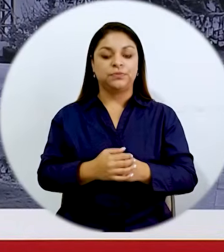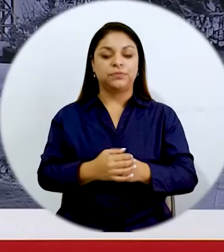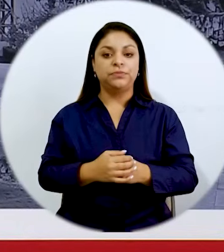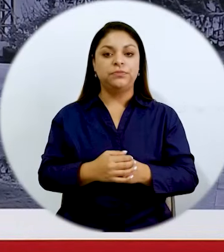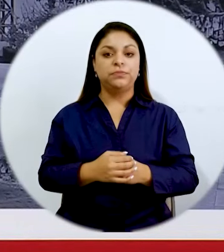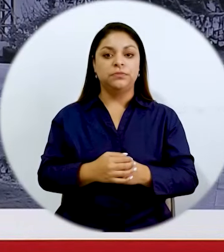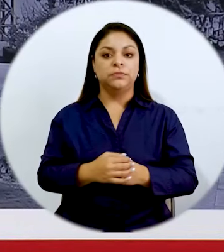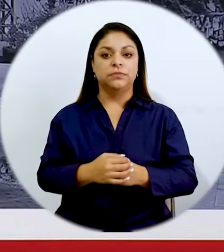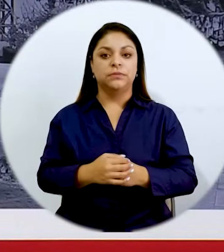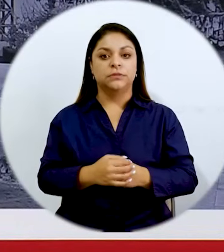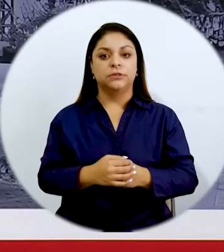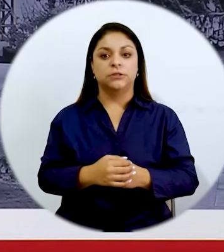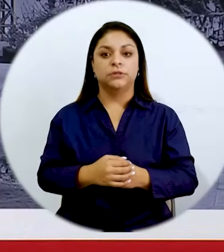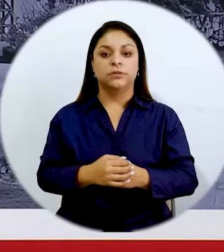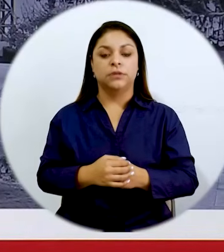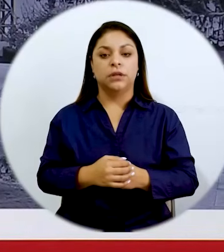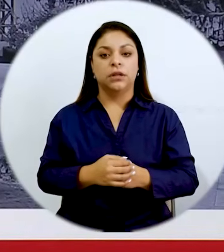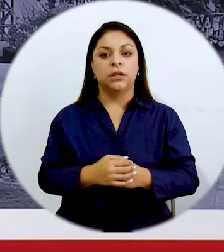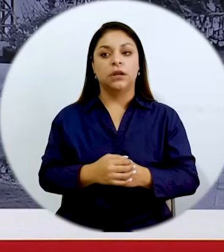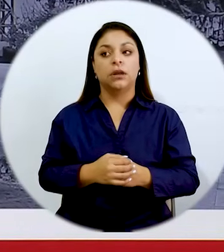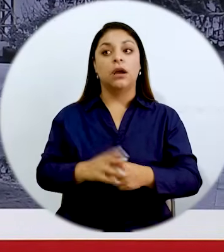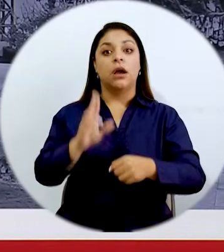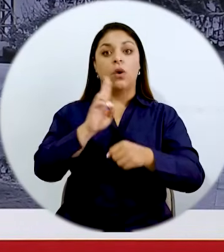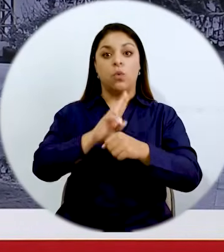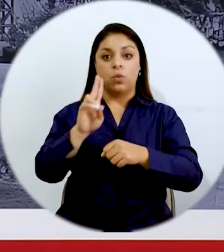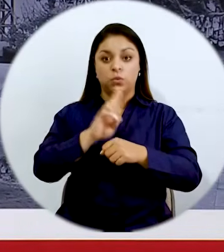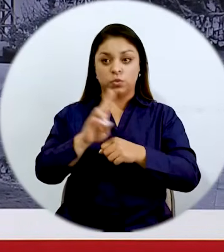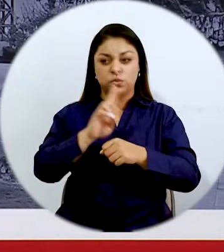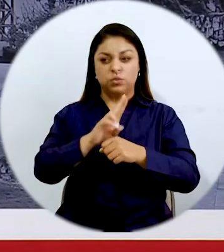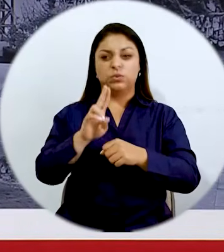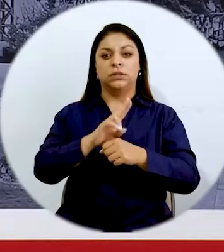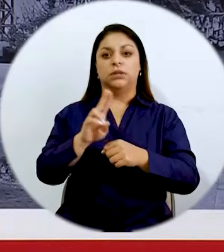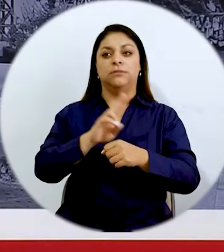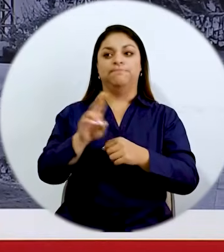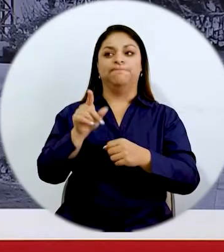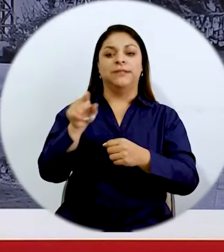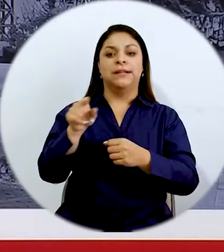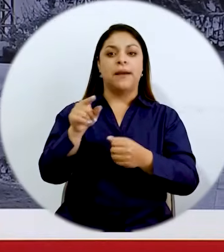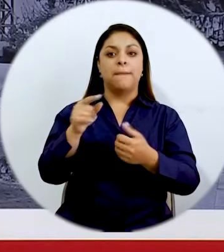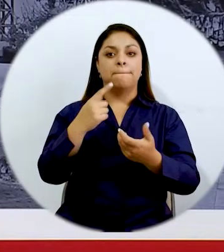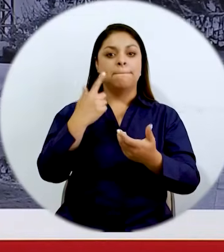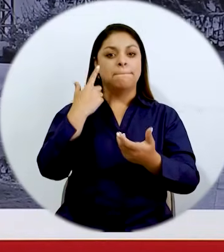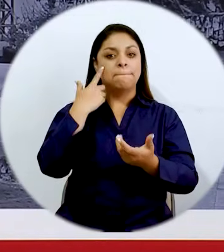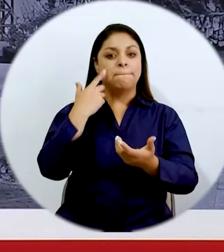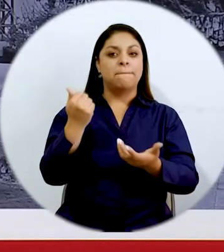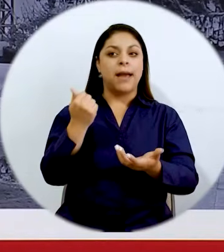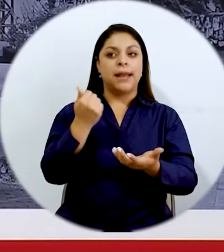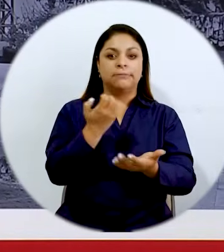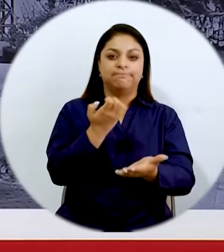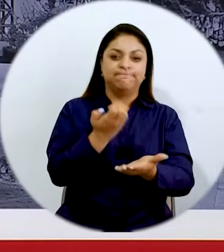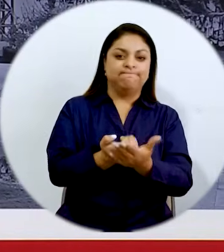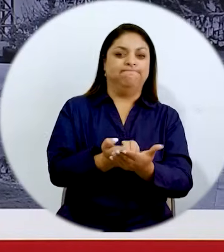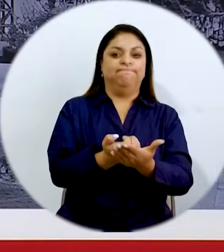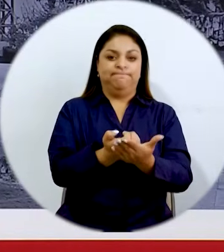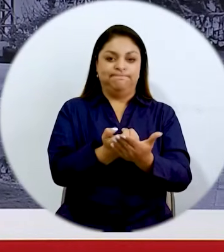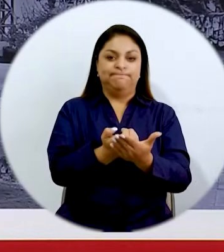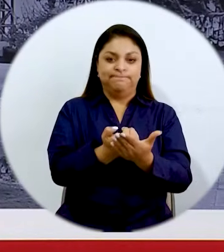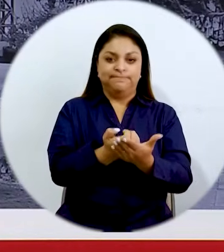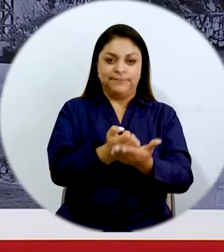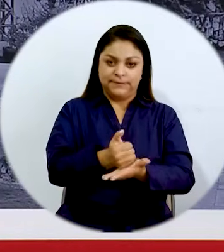en vamos a ver, el rendimiento que le ofrece económicamente a los productores tener el